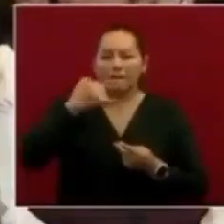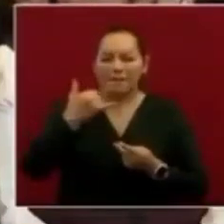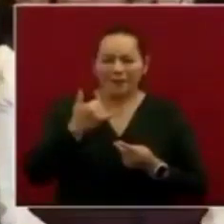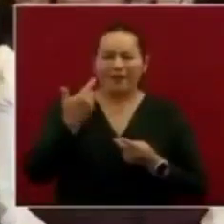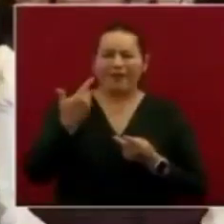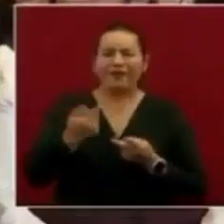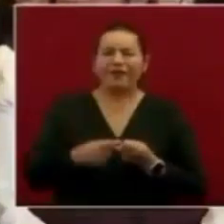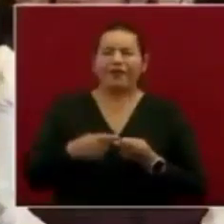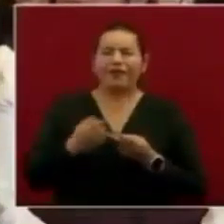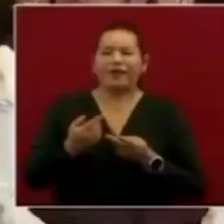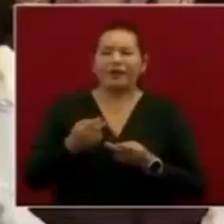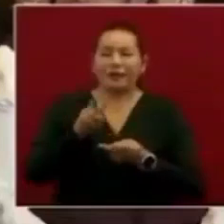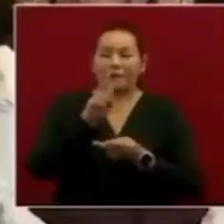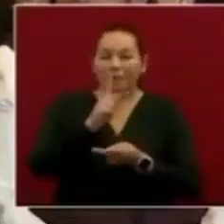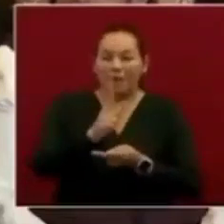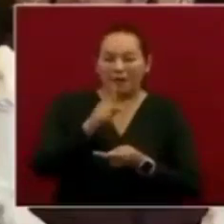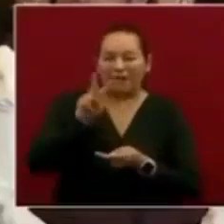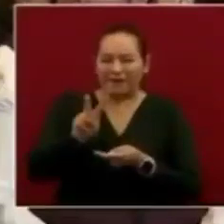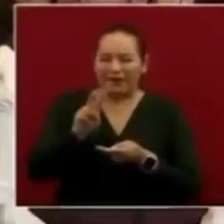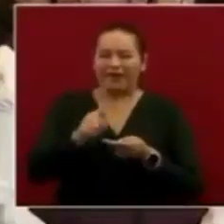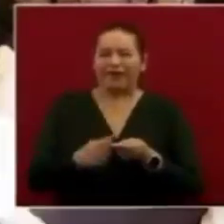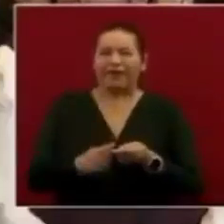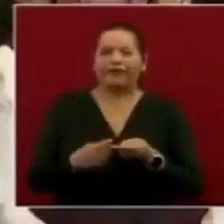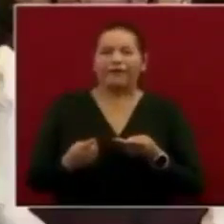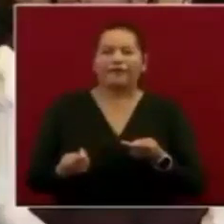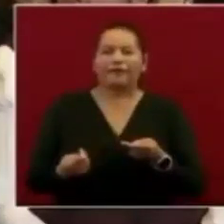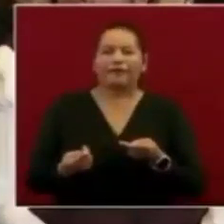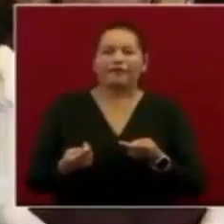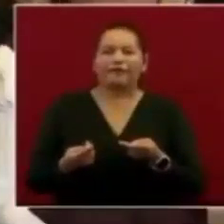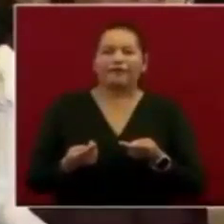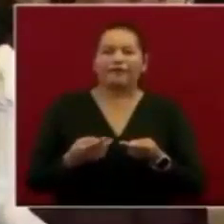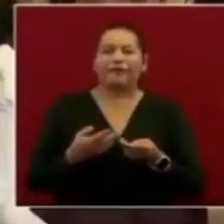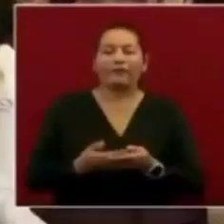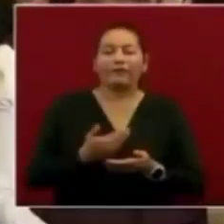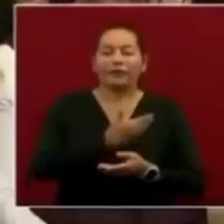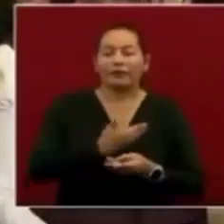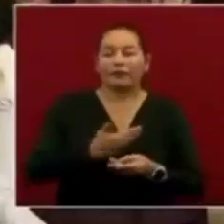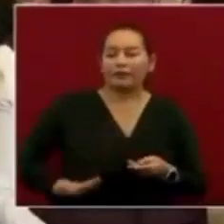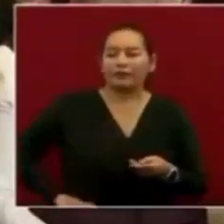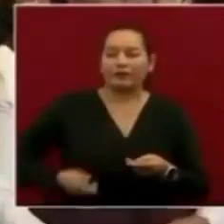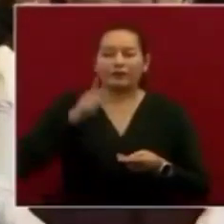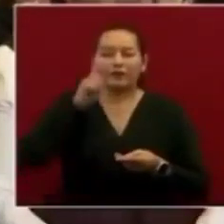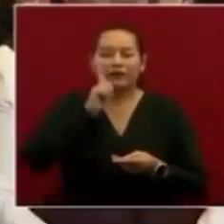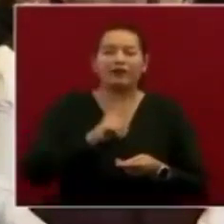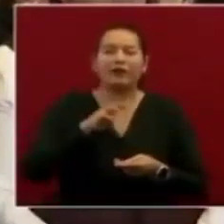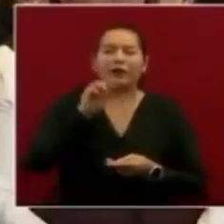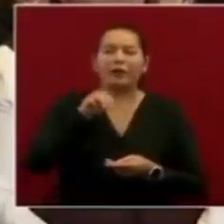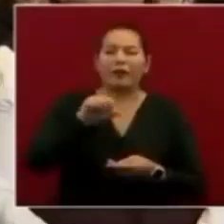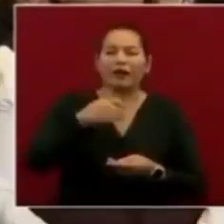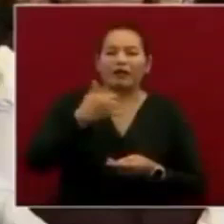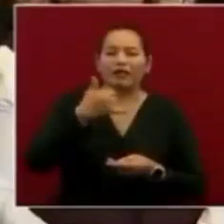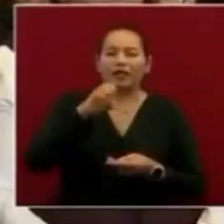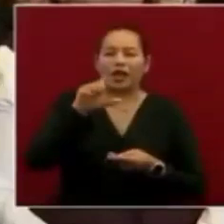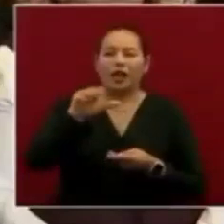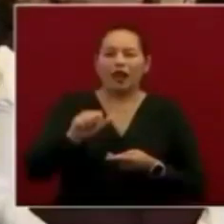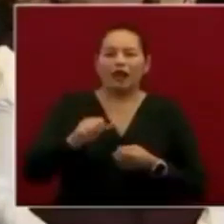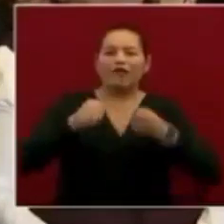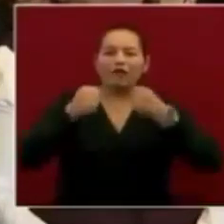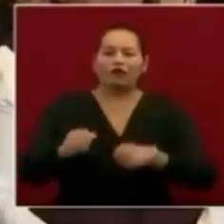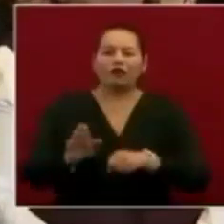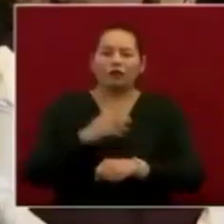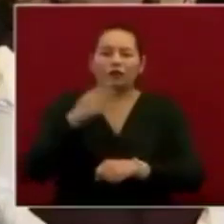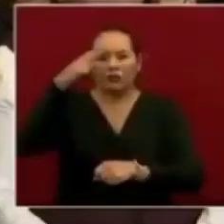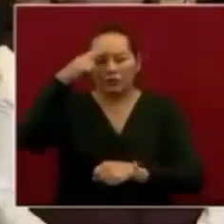presidenta Mayela de Fuerza por México, mi amiga y candidata al Senado Liz